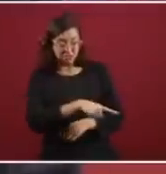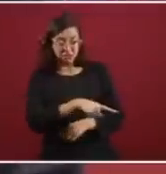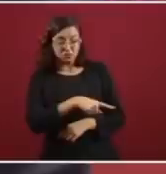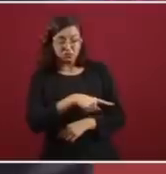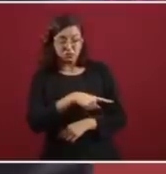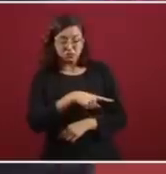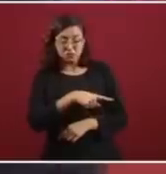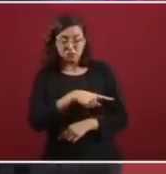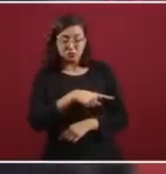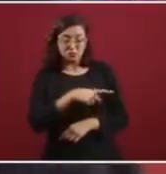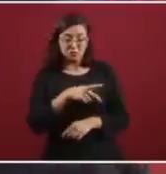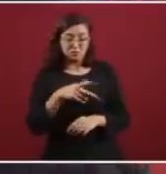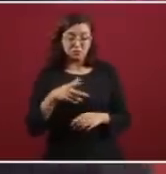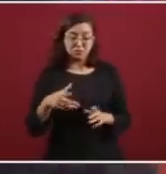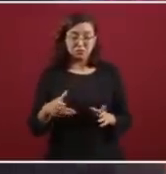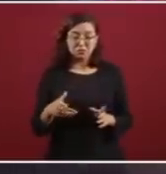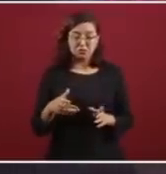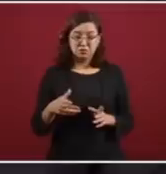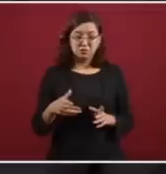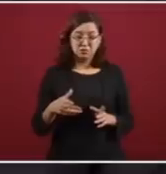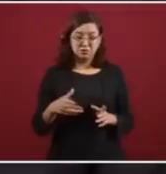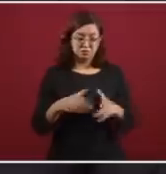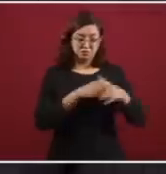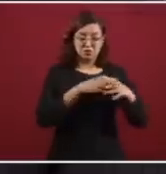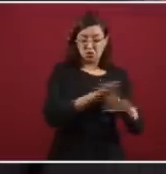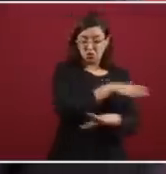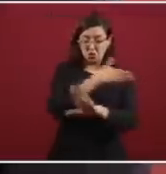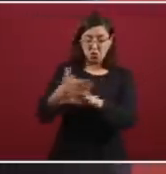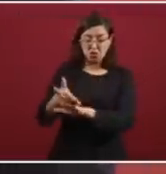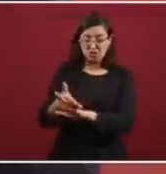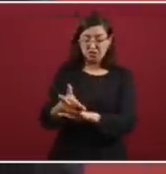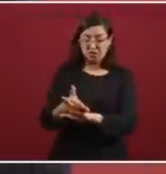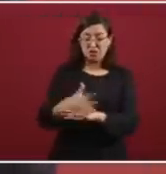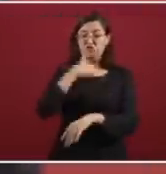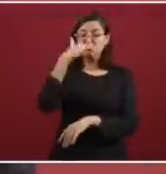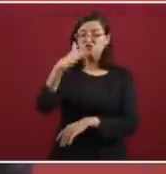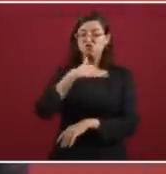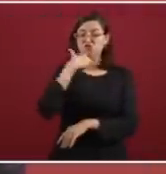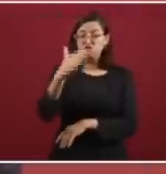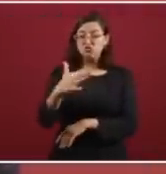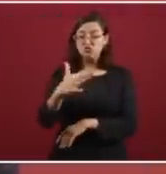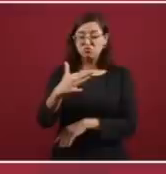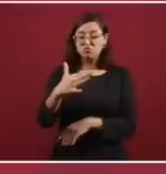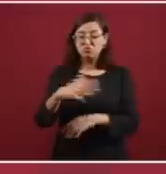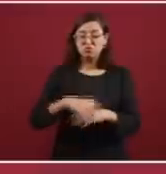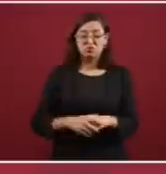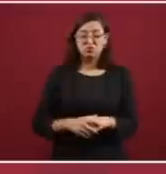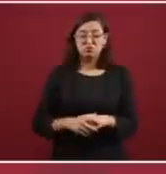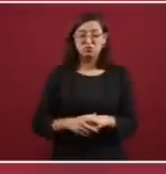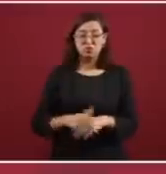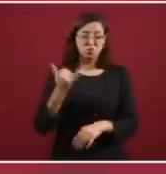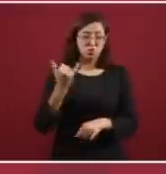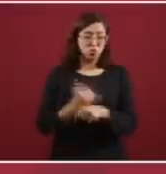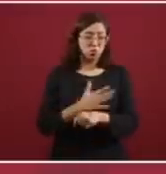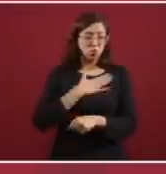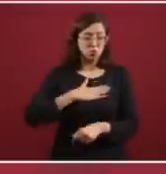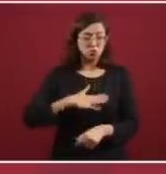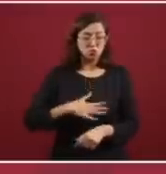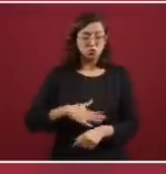el régimen de oprobio, de corrupción, de